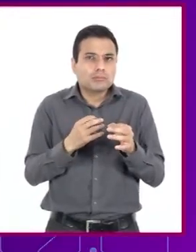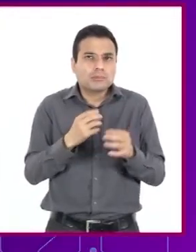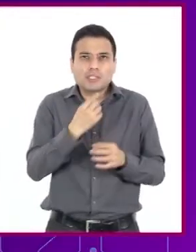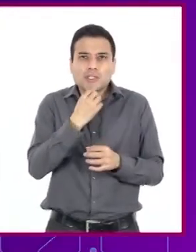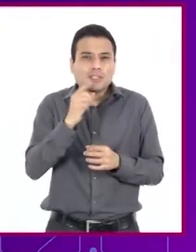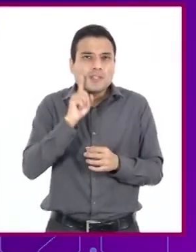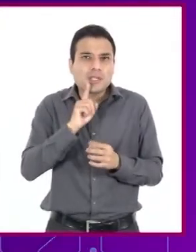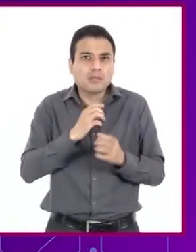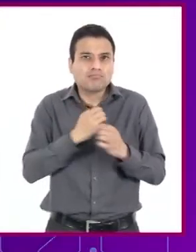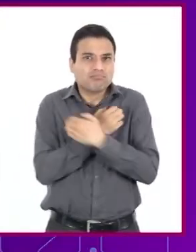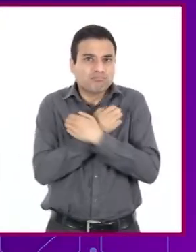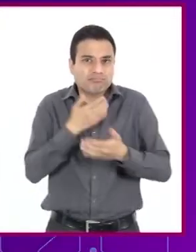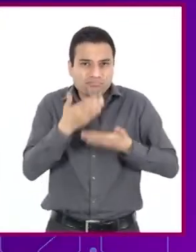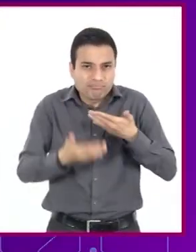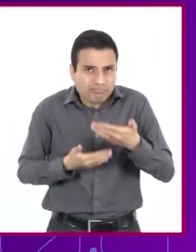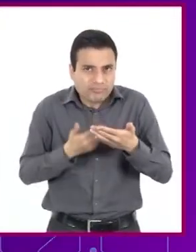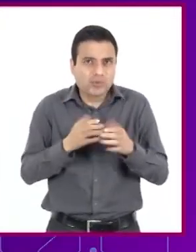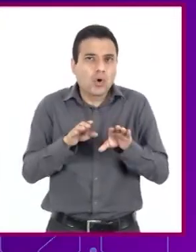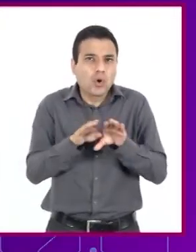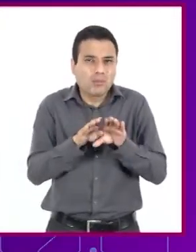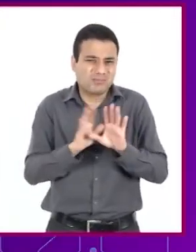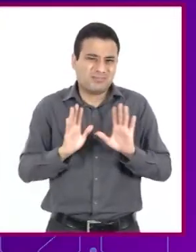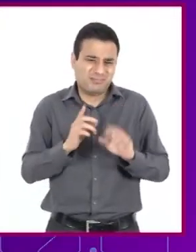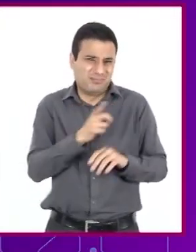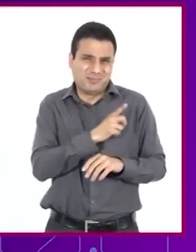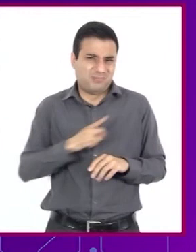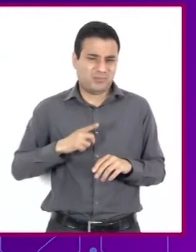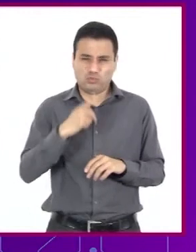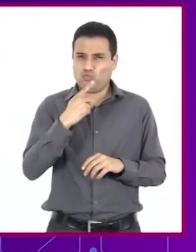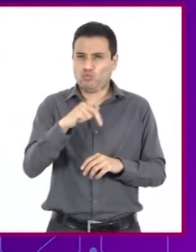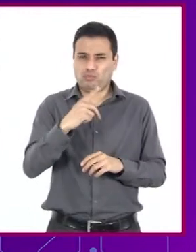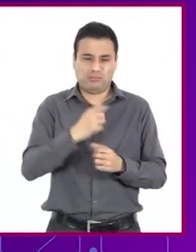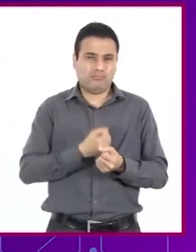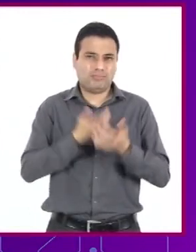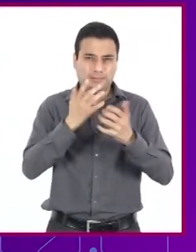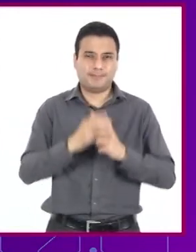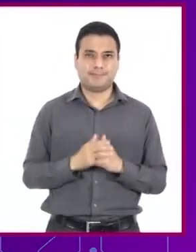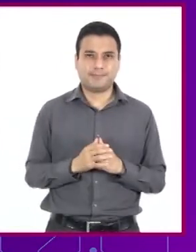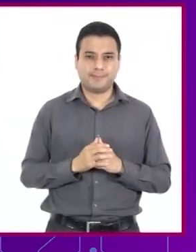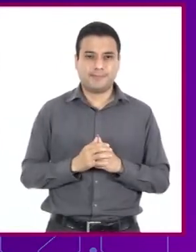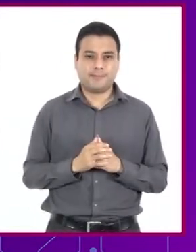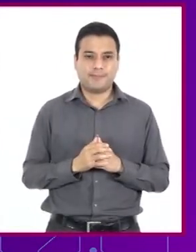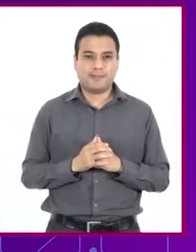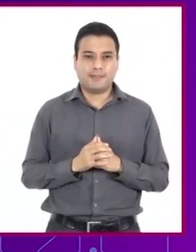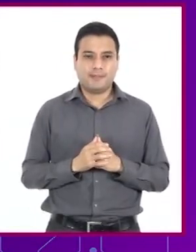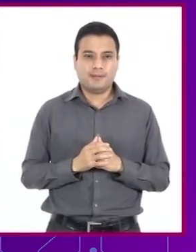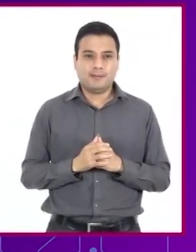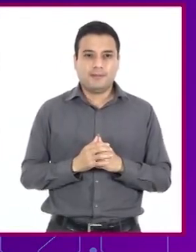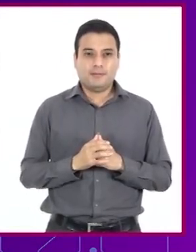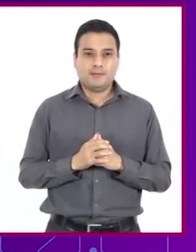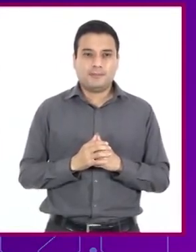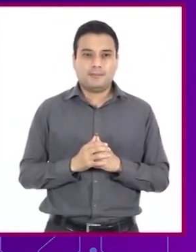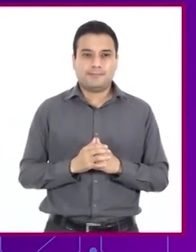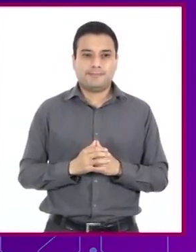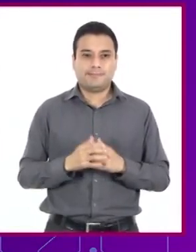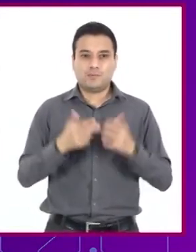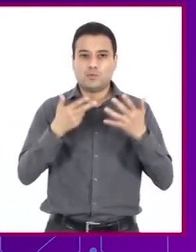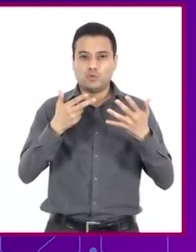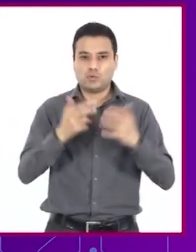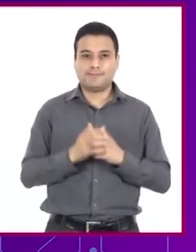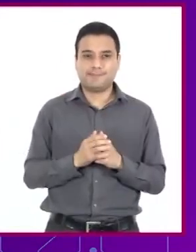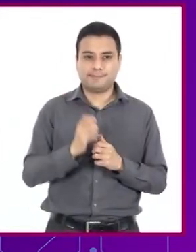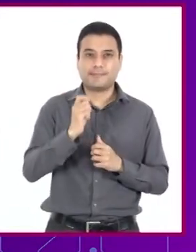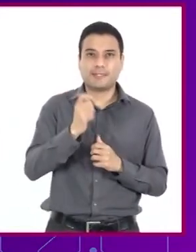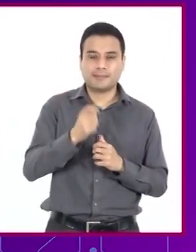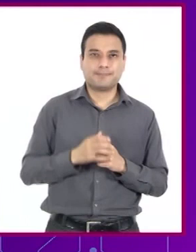8. Desafiar el significado de ser un hombre. Fomenten un entorno donde los niños y